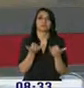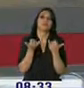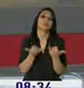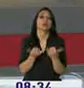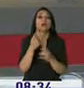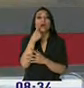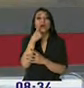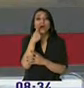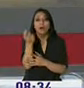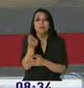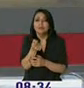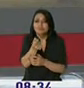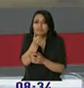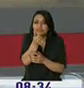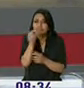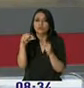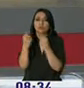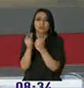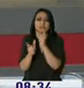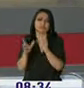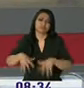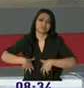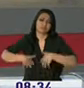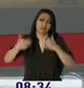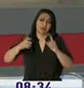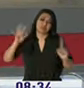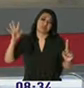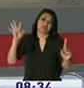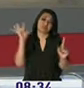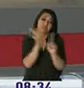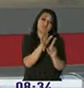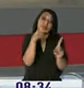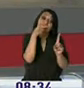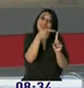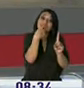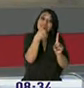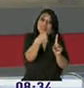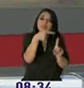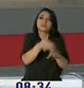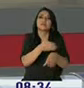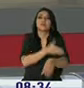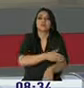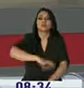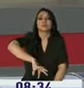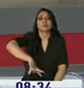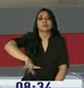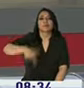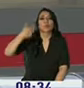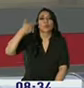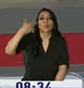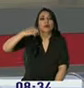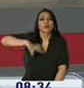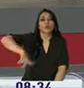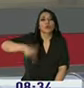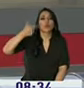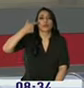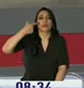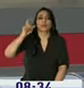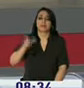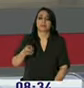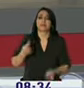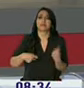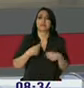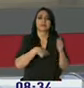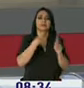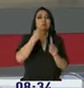ser linchado por un grupo de personas que lo acusaban presuntamente de asaltar a mano armada a uno de los comerciantes en uno de los mercados